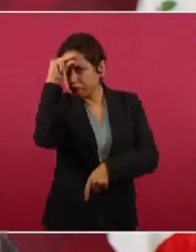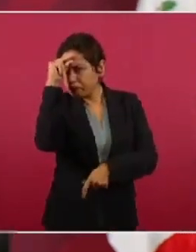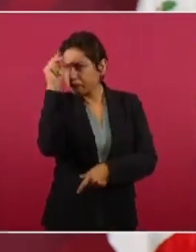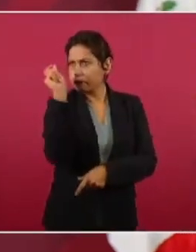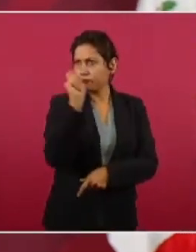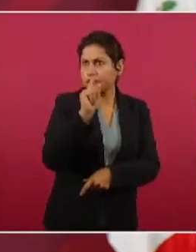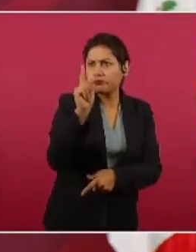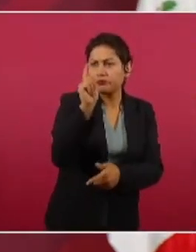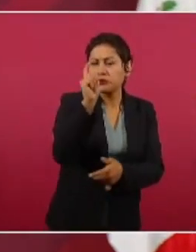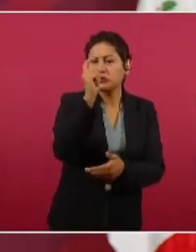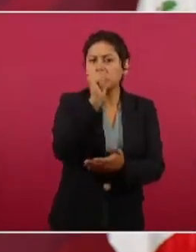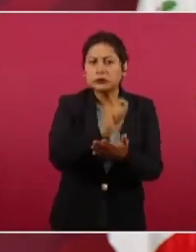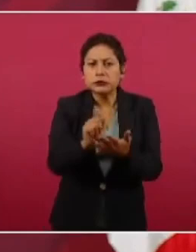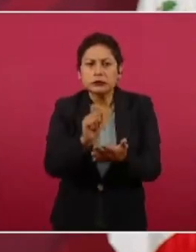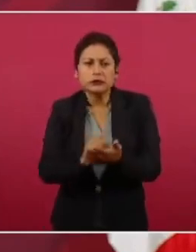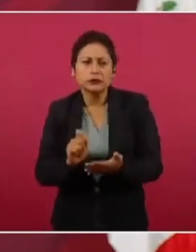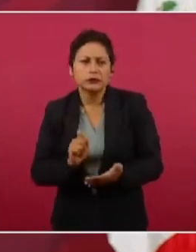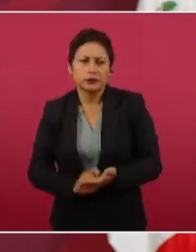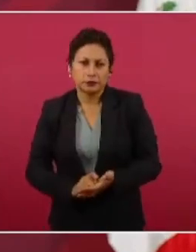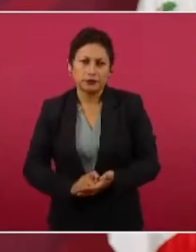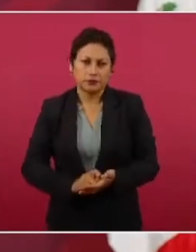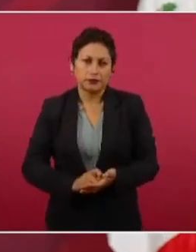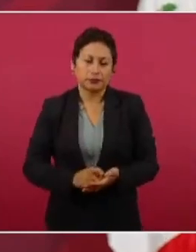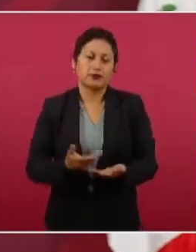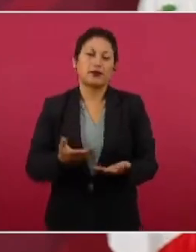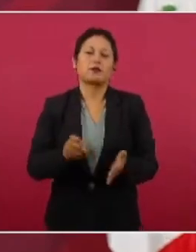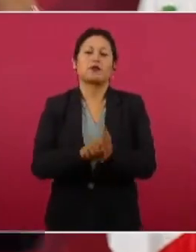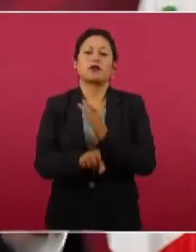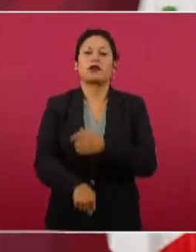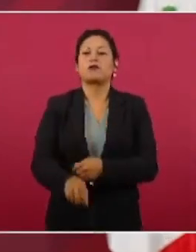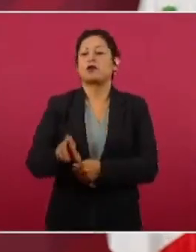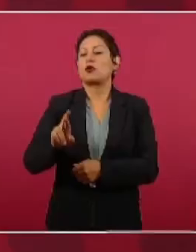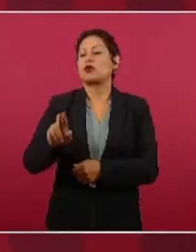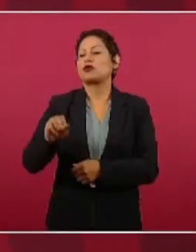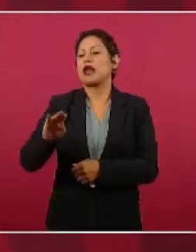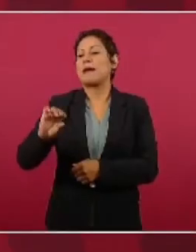que Gramsci hablaba de intelectuales orgánicos,